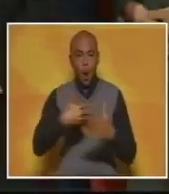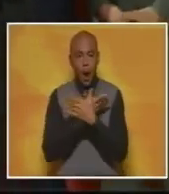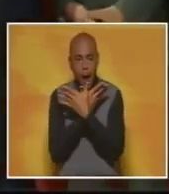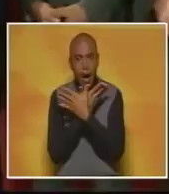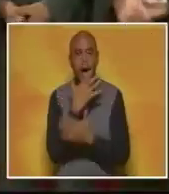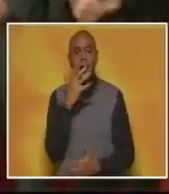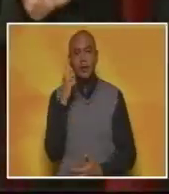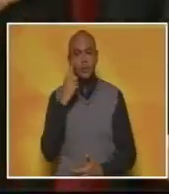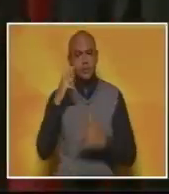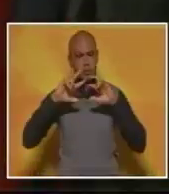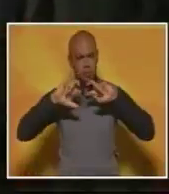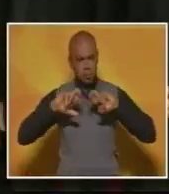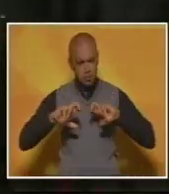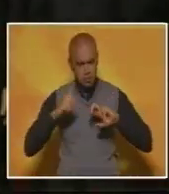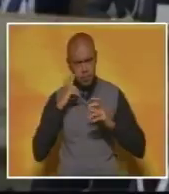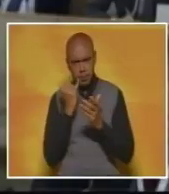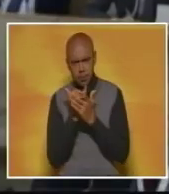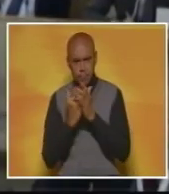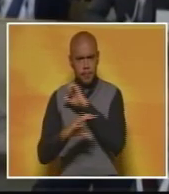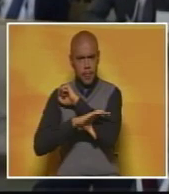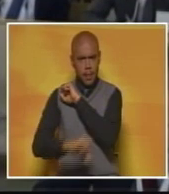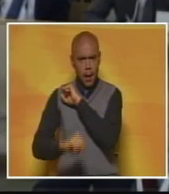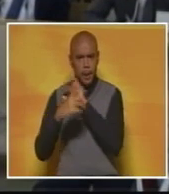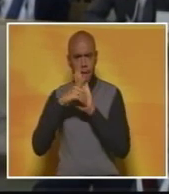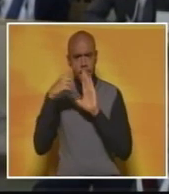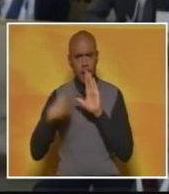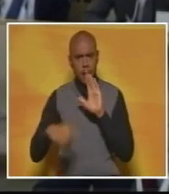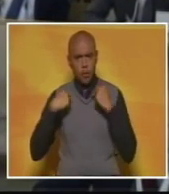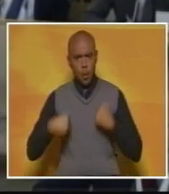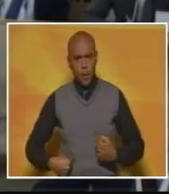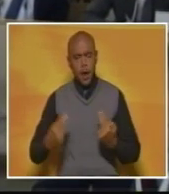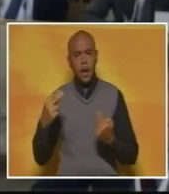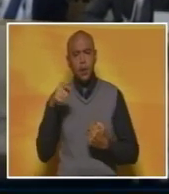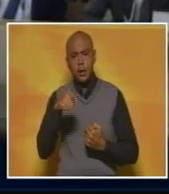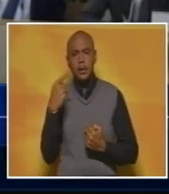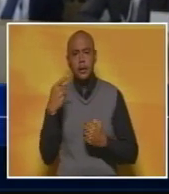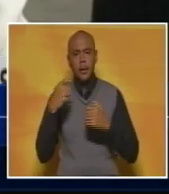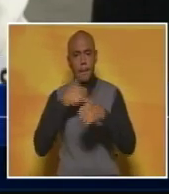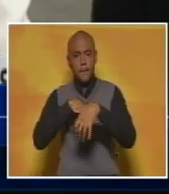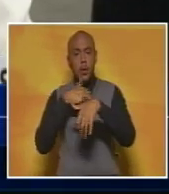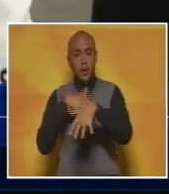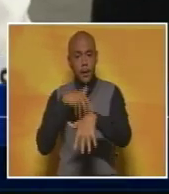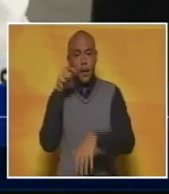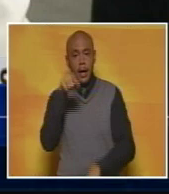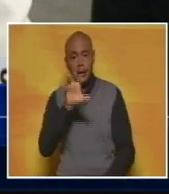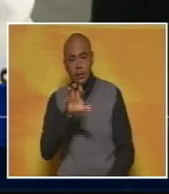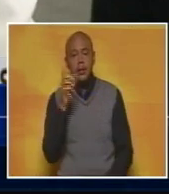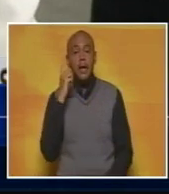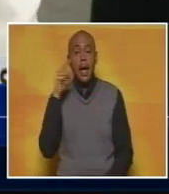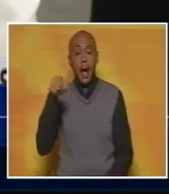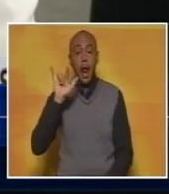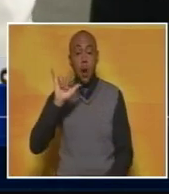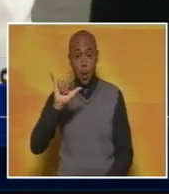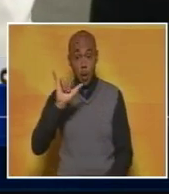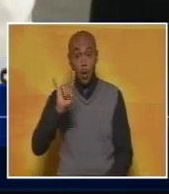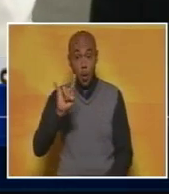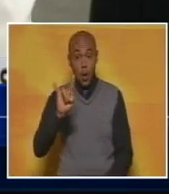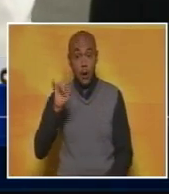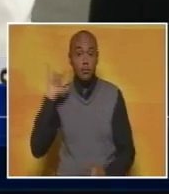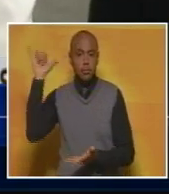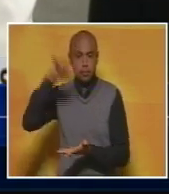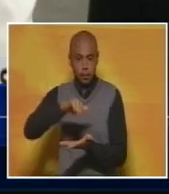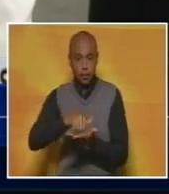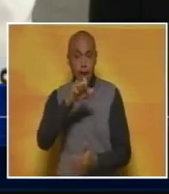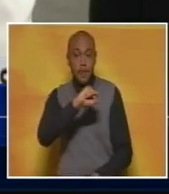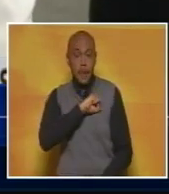que investigará posibles violaciones a los derechos humanos durante las recientes protestas registradas en ese país, llegará este lunes a la ciudad de Santiago y